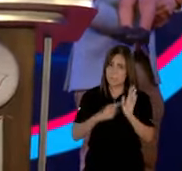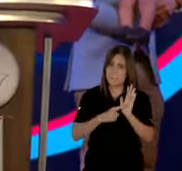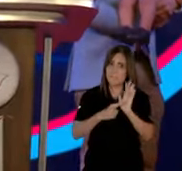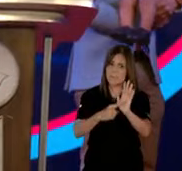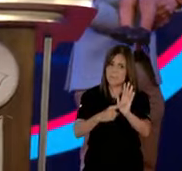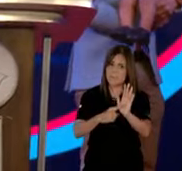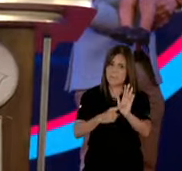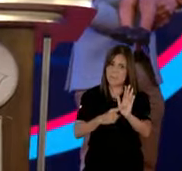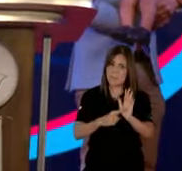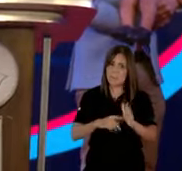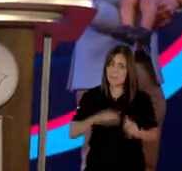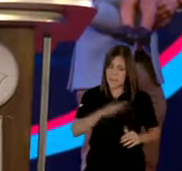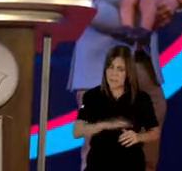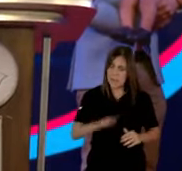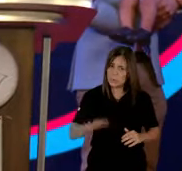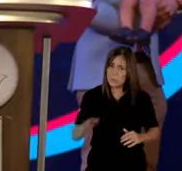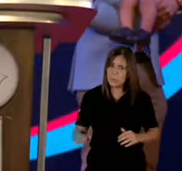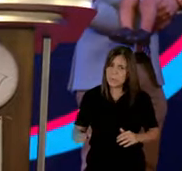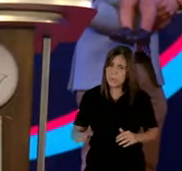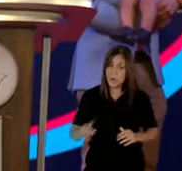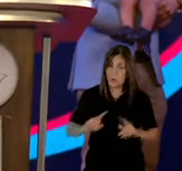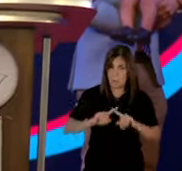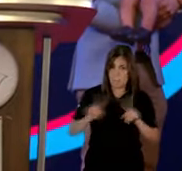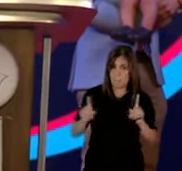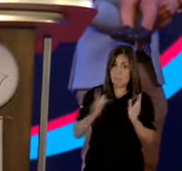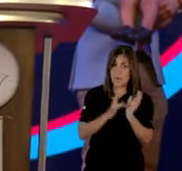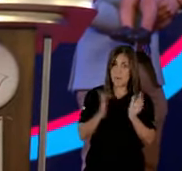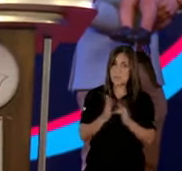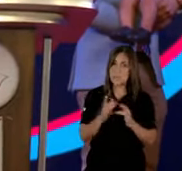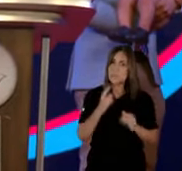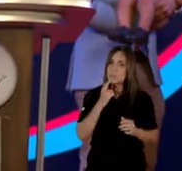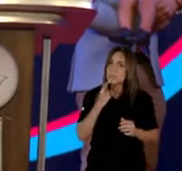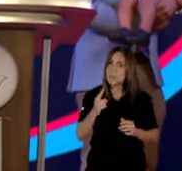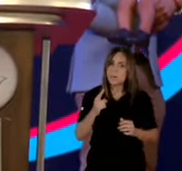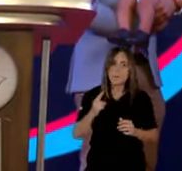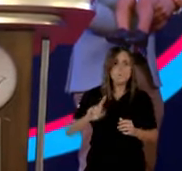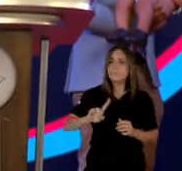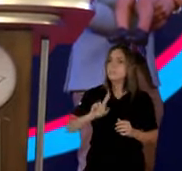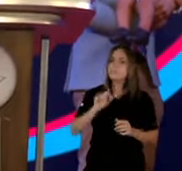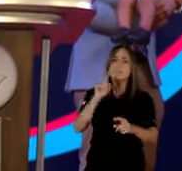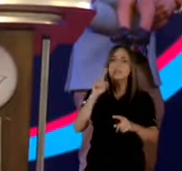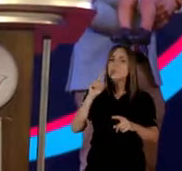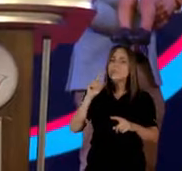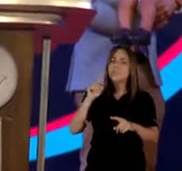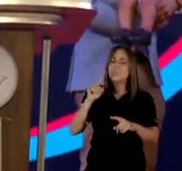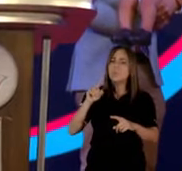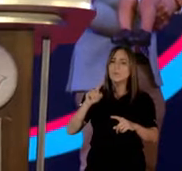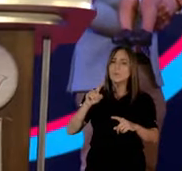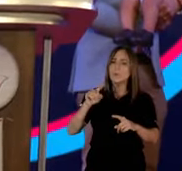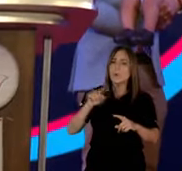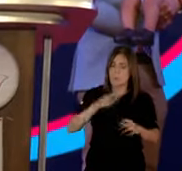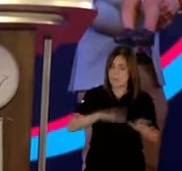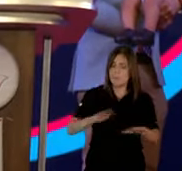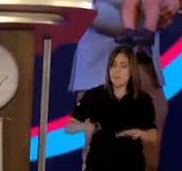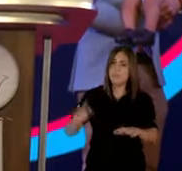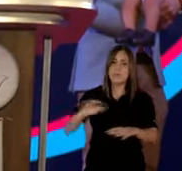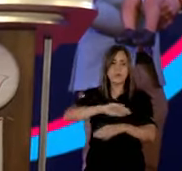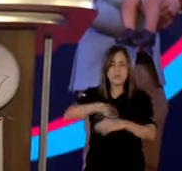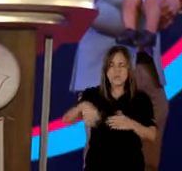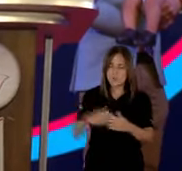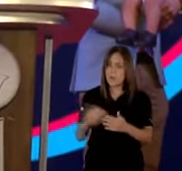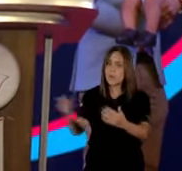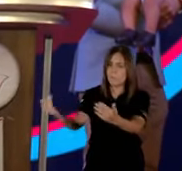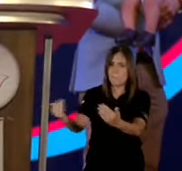los impidáis, porque de los tales es el reino de Dios. De cierto os digo, el que no